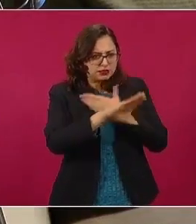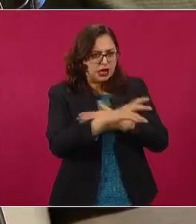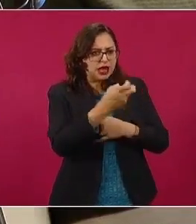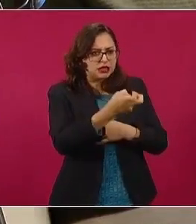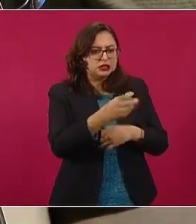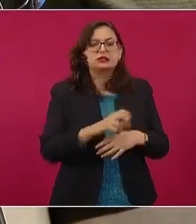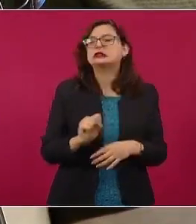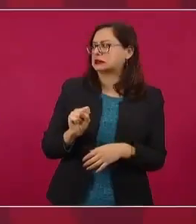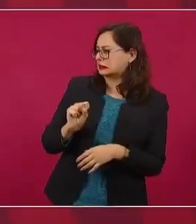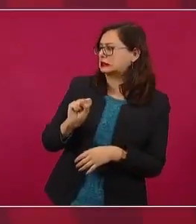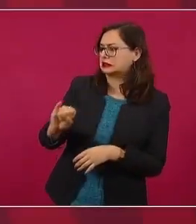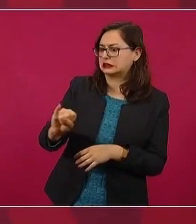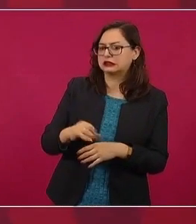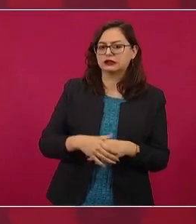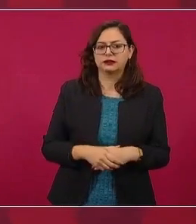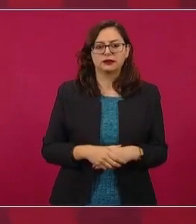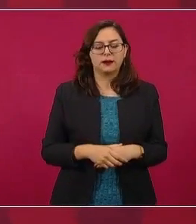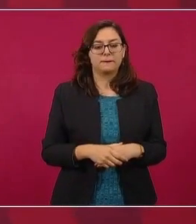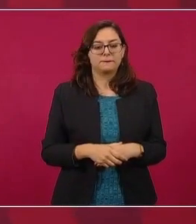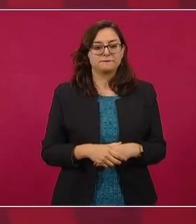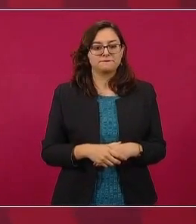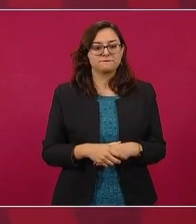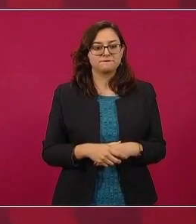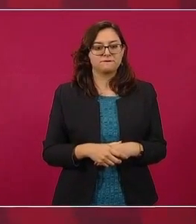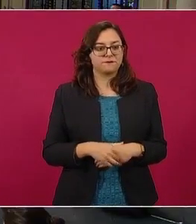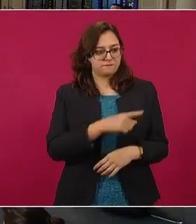Vamos a pedirle a Jesús.